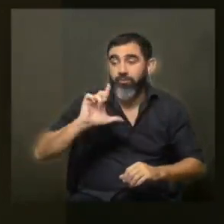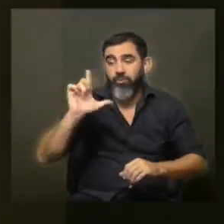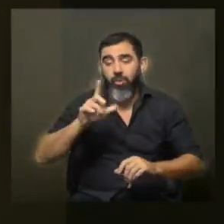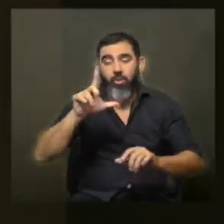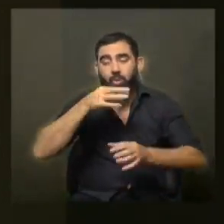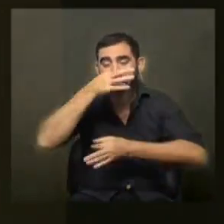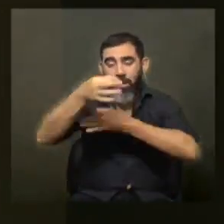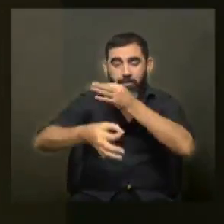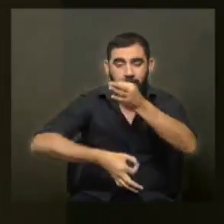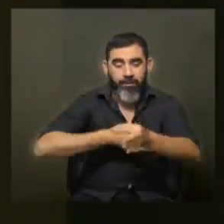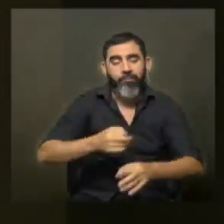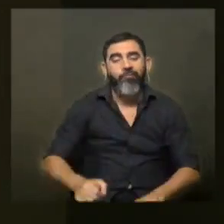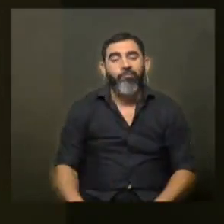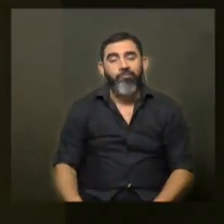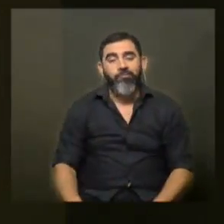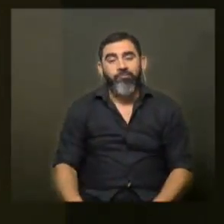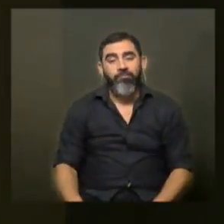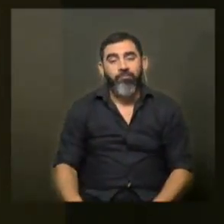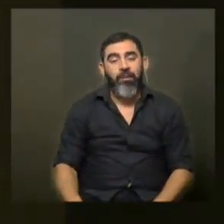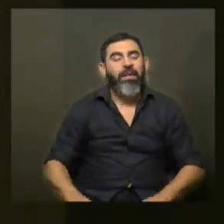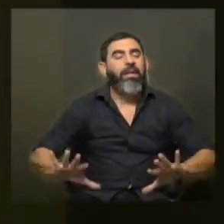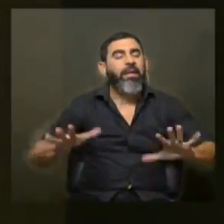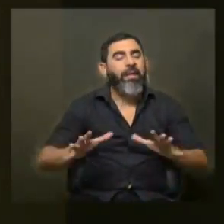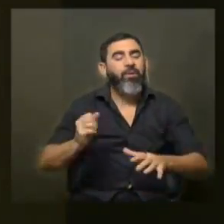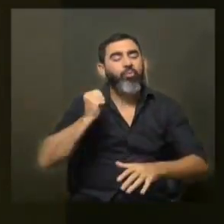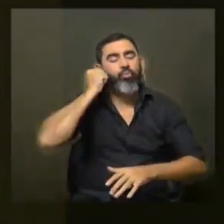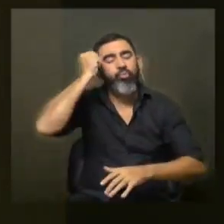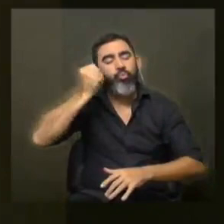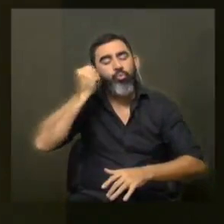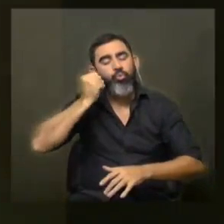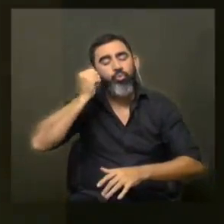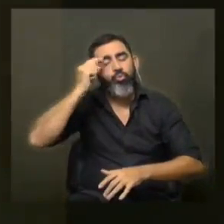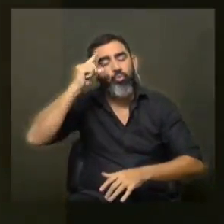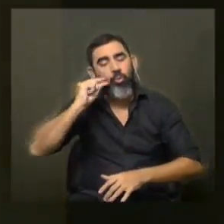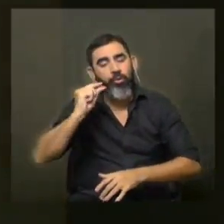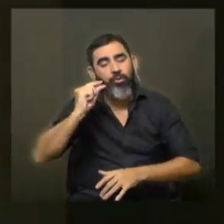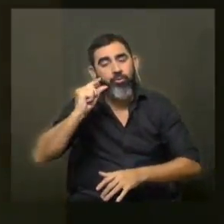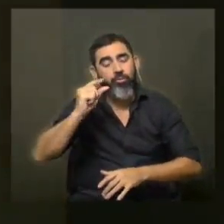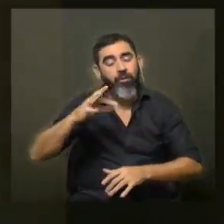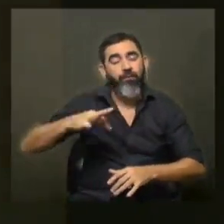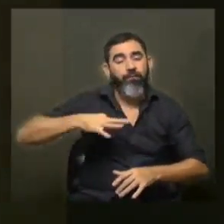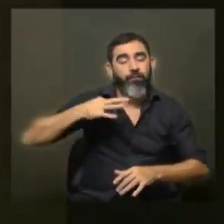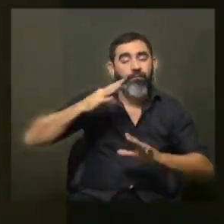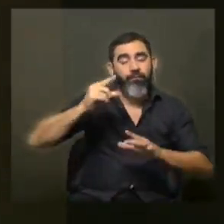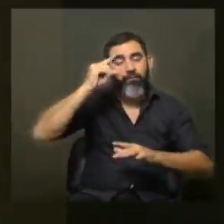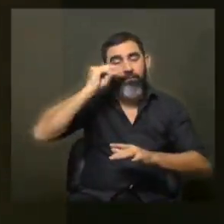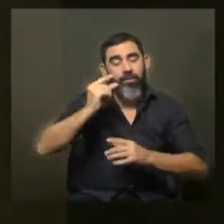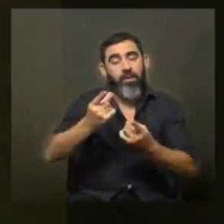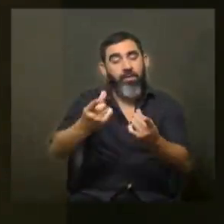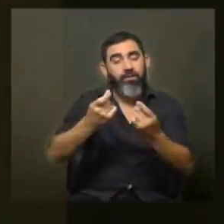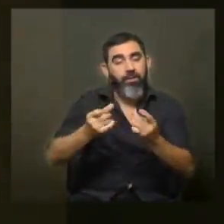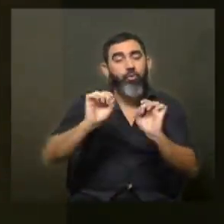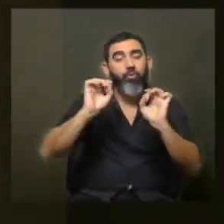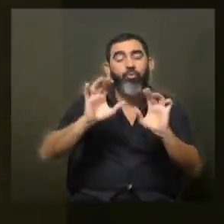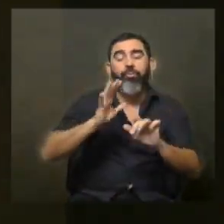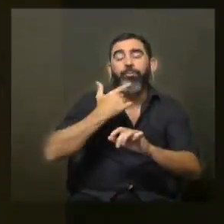obviamente explicar que no. Pero bueno, vamos a hablar primero entonces qué es el sueño, porque el sueño es una parte de nuestra vida muy necesaria, no es solamente eso